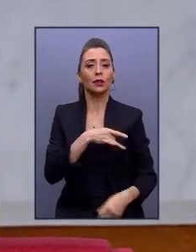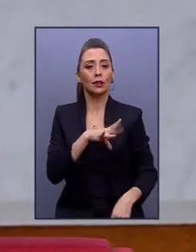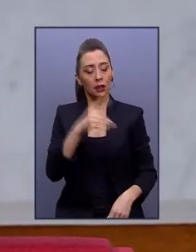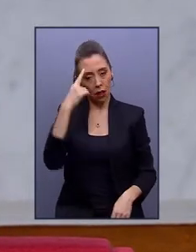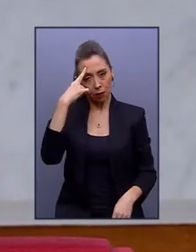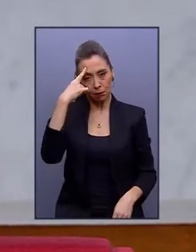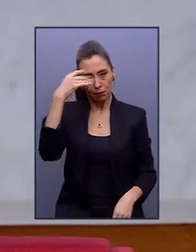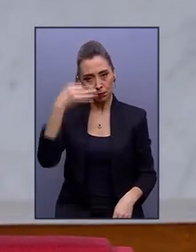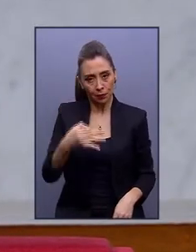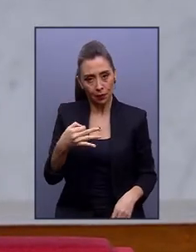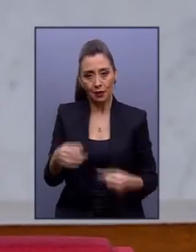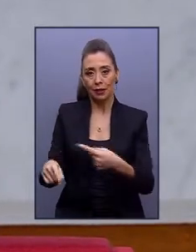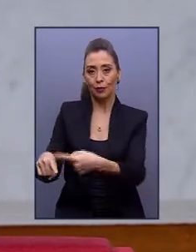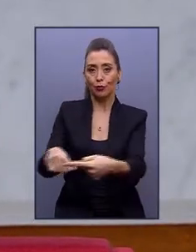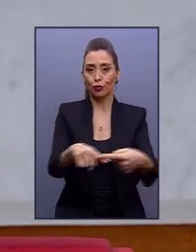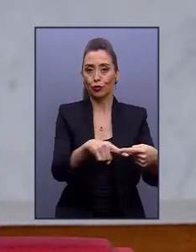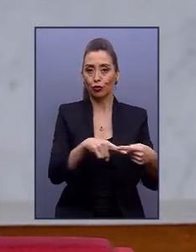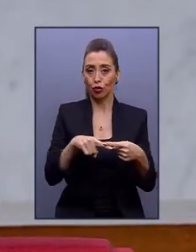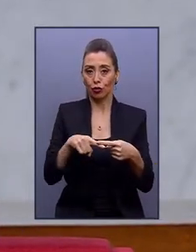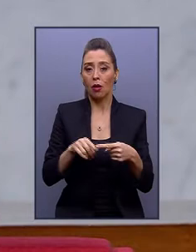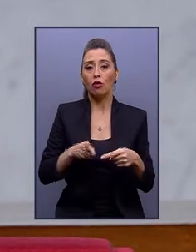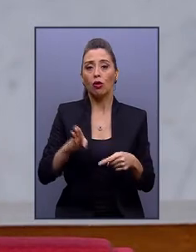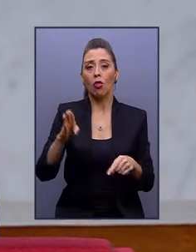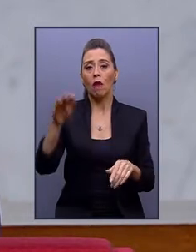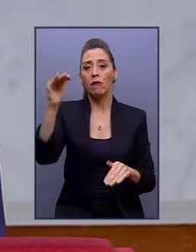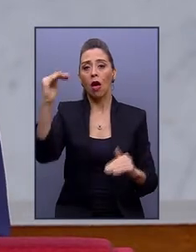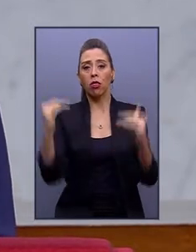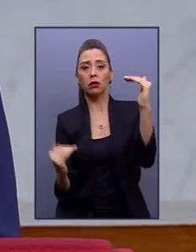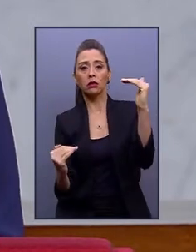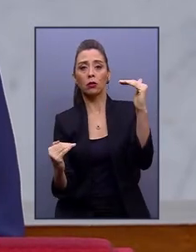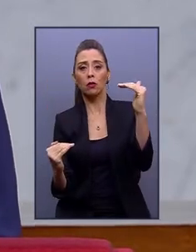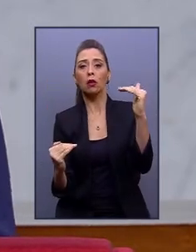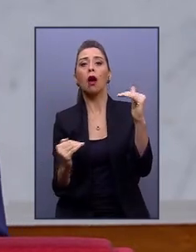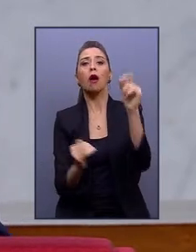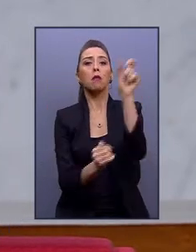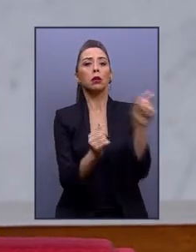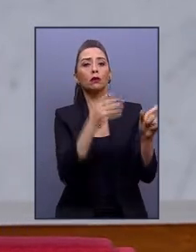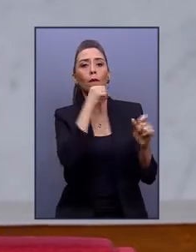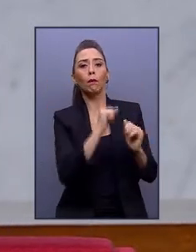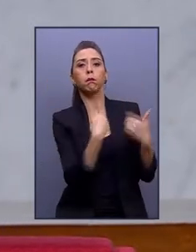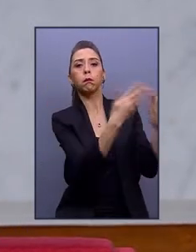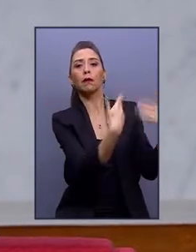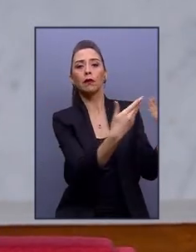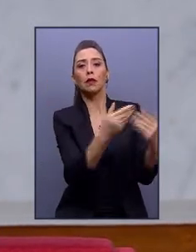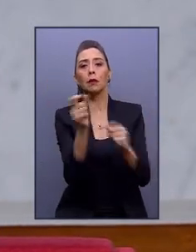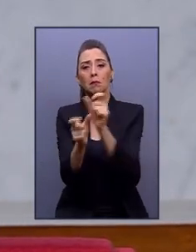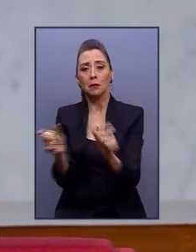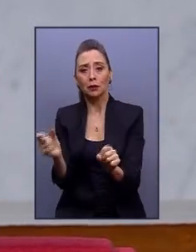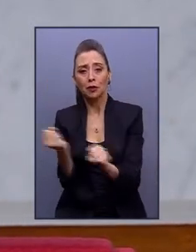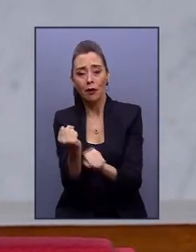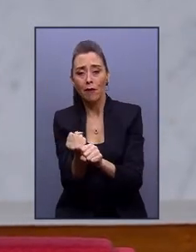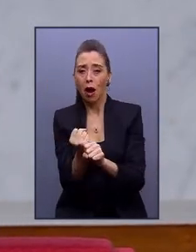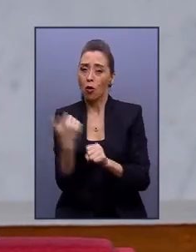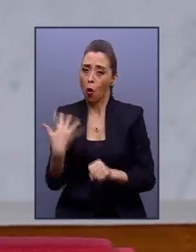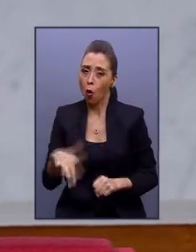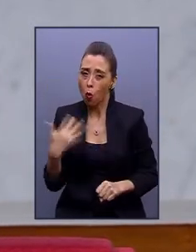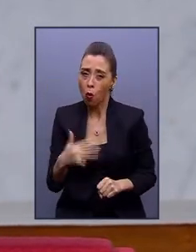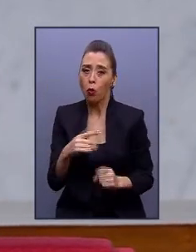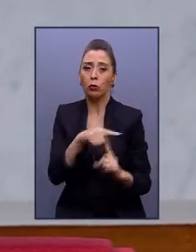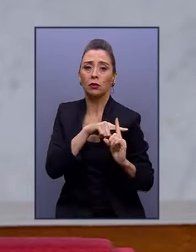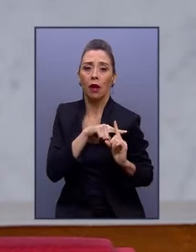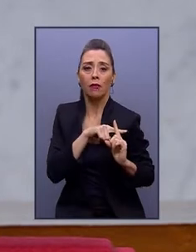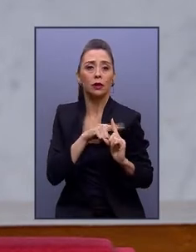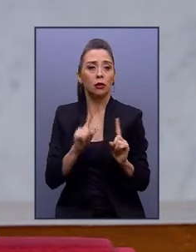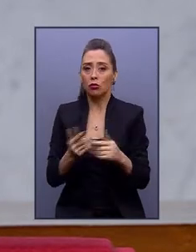certeza en una sociedad que mantiene las inequidades y los privilegios. El trabajo duro y el sacrificio de las familias no rinde y la